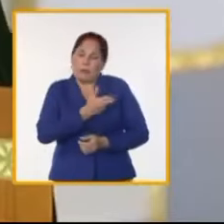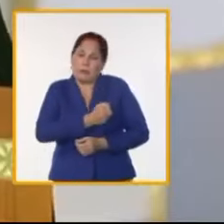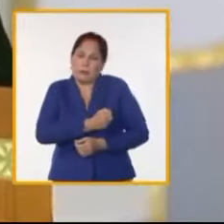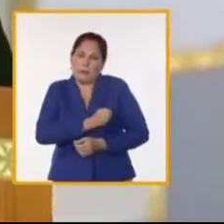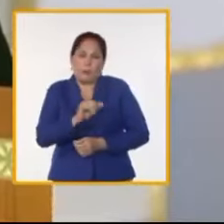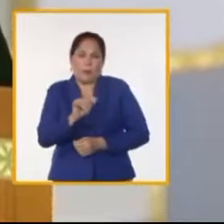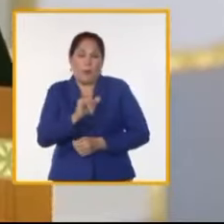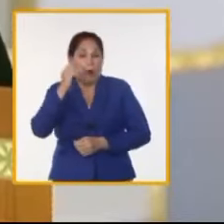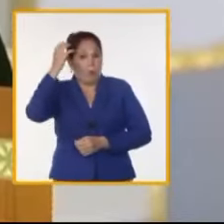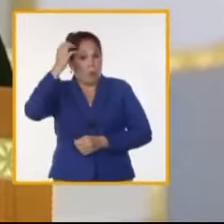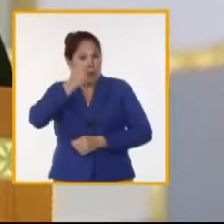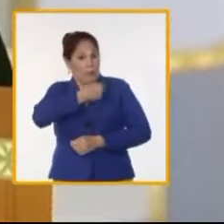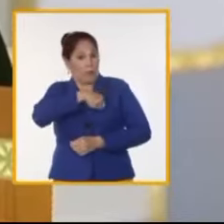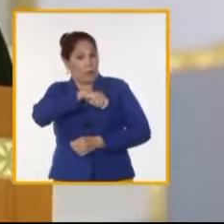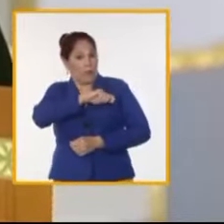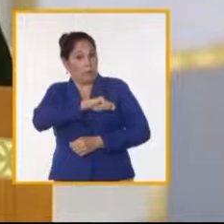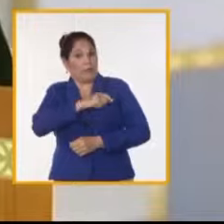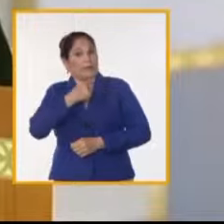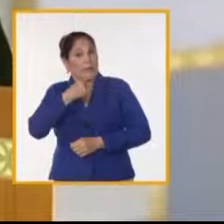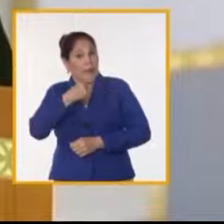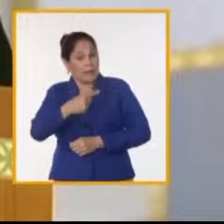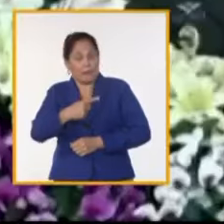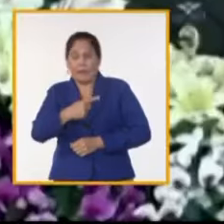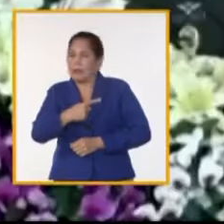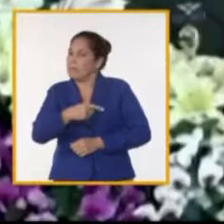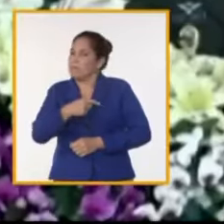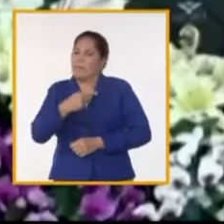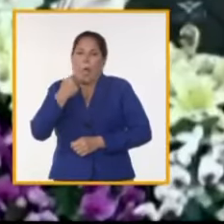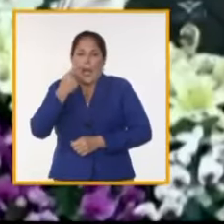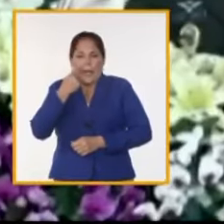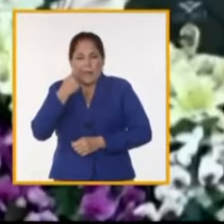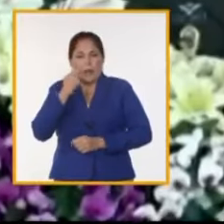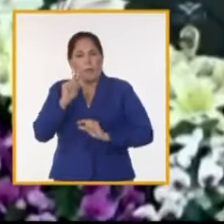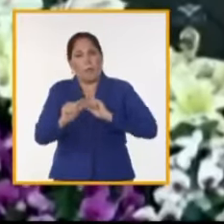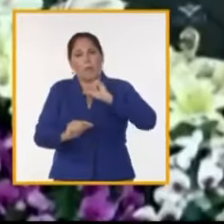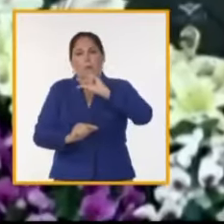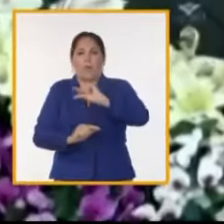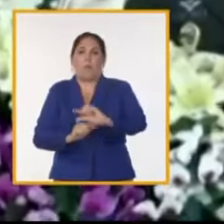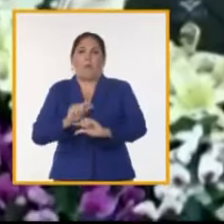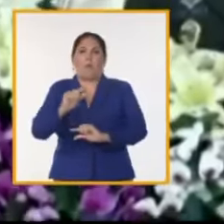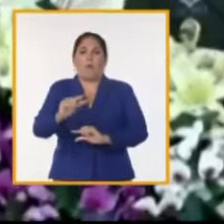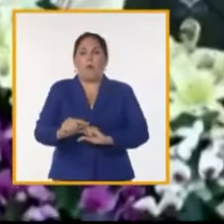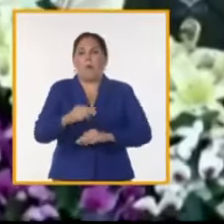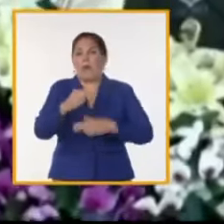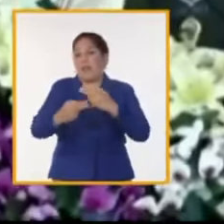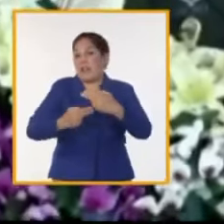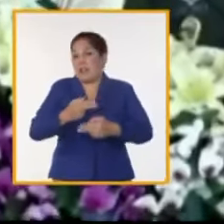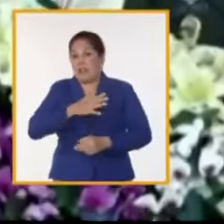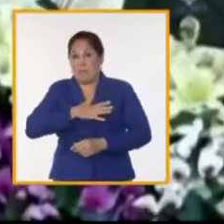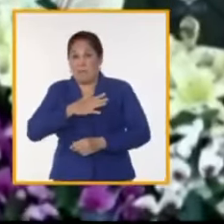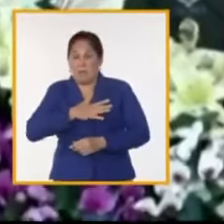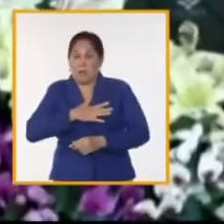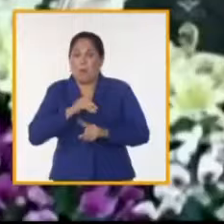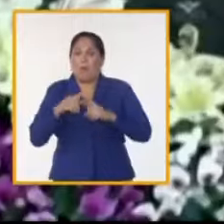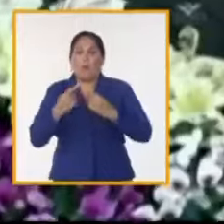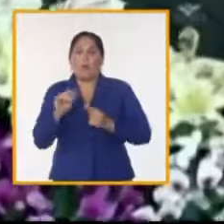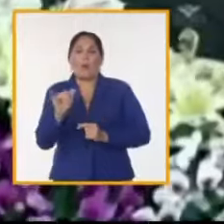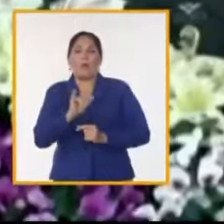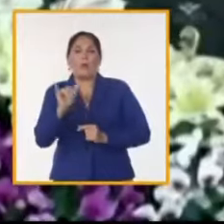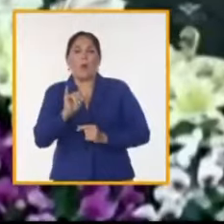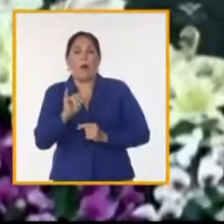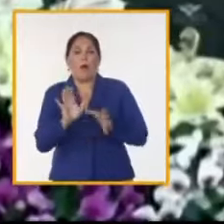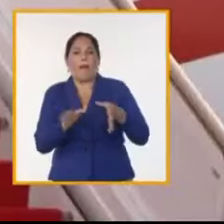el gobierno de de España aseguró que seguirá con mucha atención los pasos que dará la república islámica para hacer el relevo al frente de